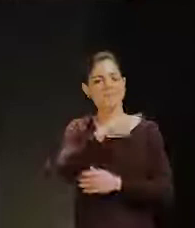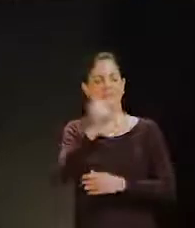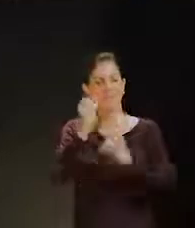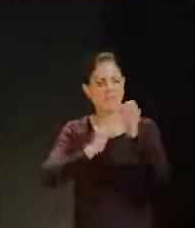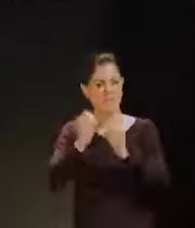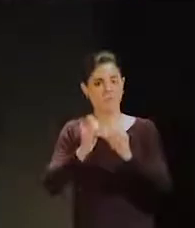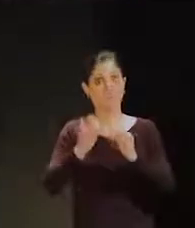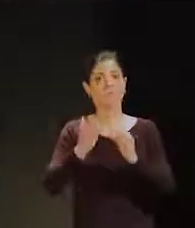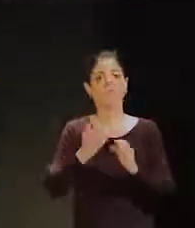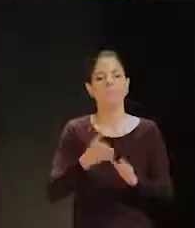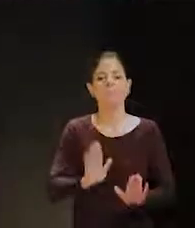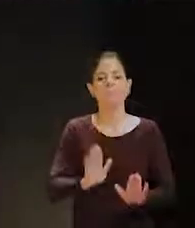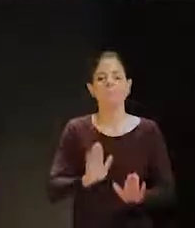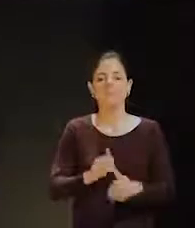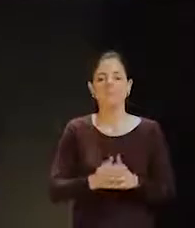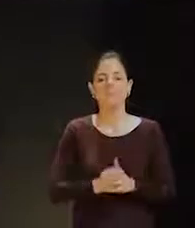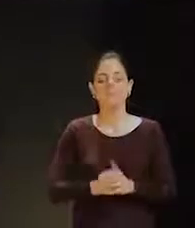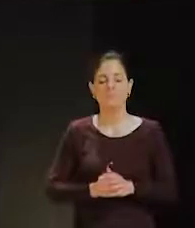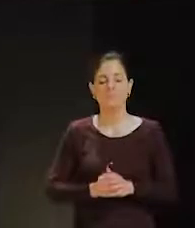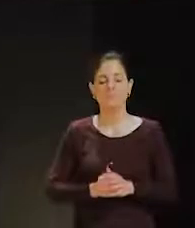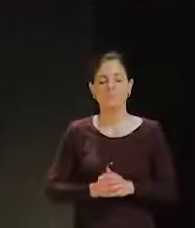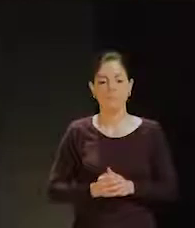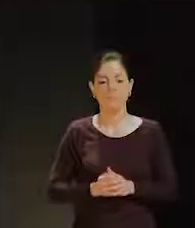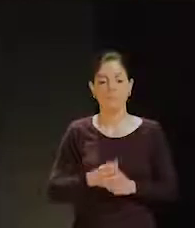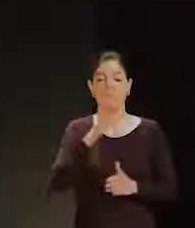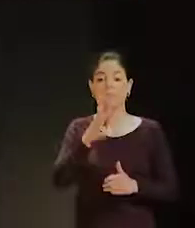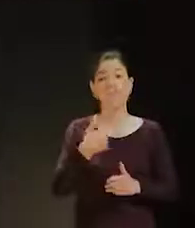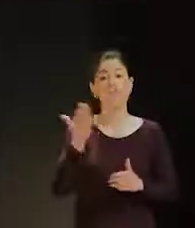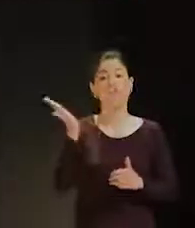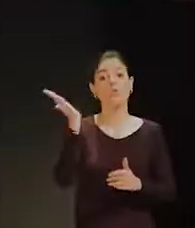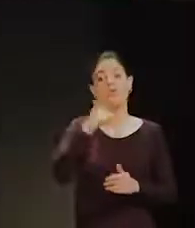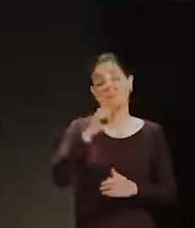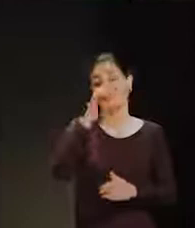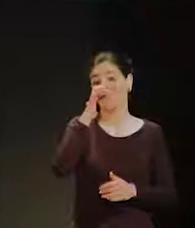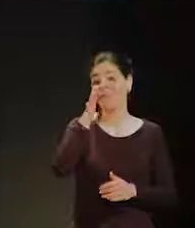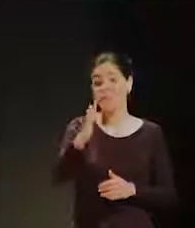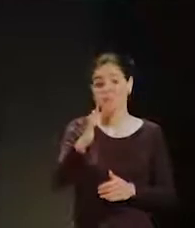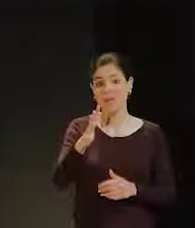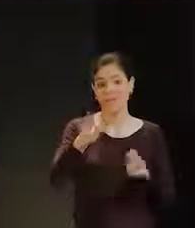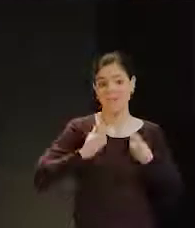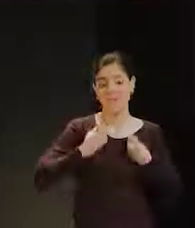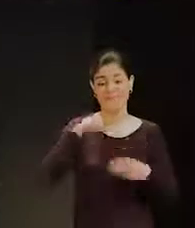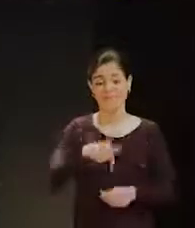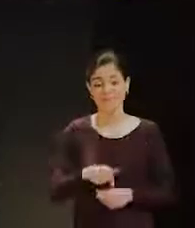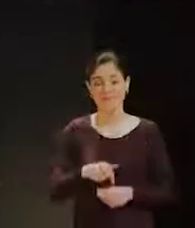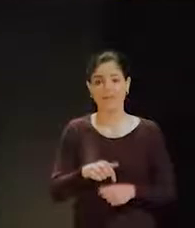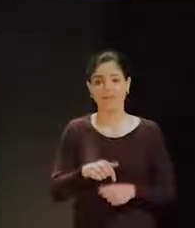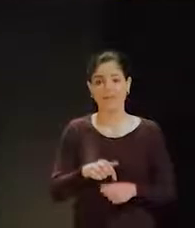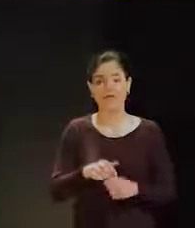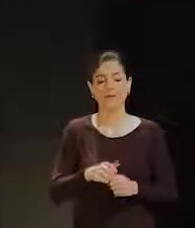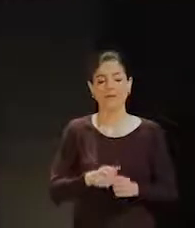discapacidad, pero como no tengo los 5 años vividos